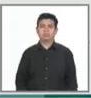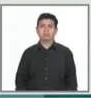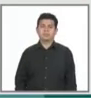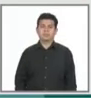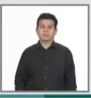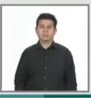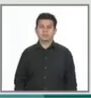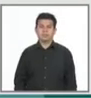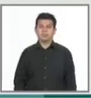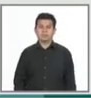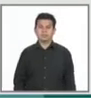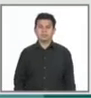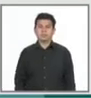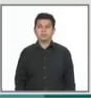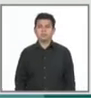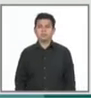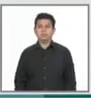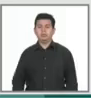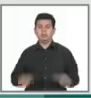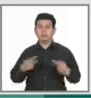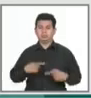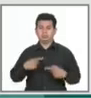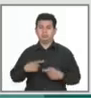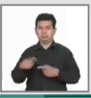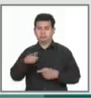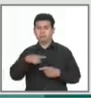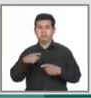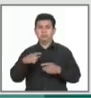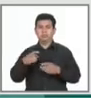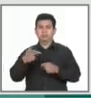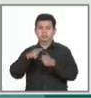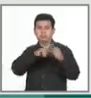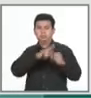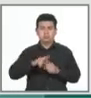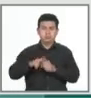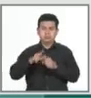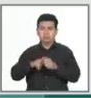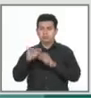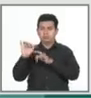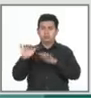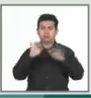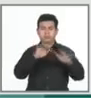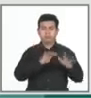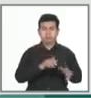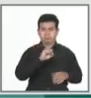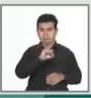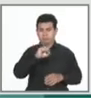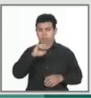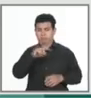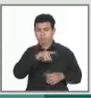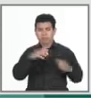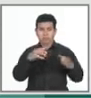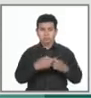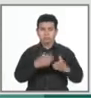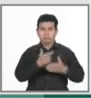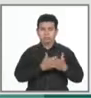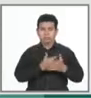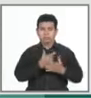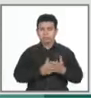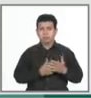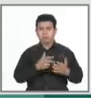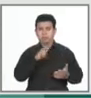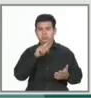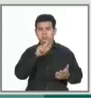en cuanto a los casos confirmados por institución los servicios de salud de oaxaca tienen registrados